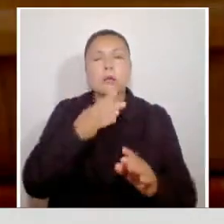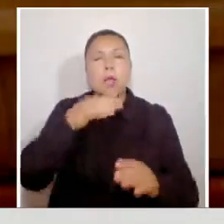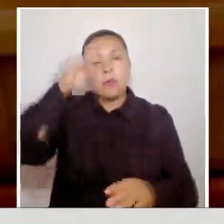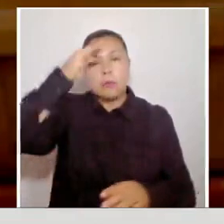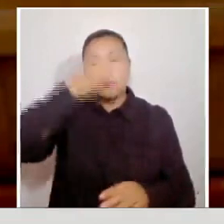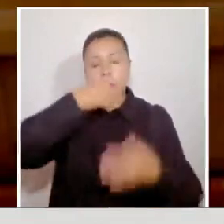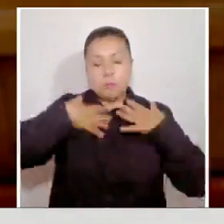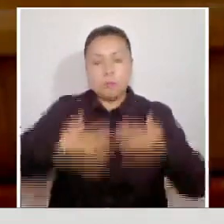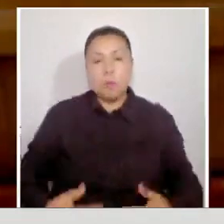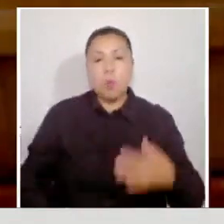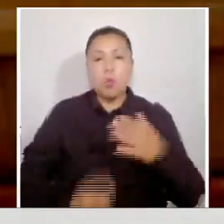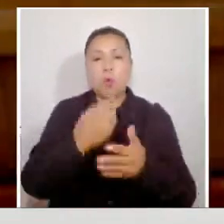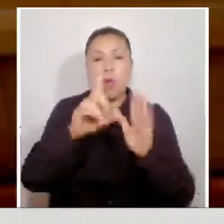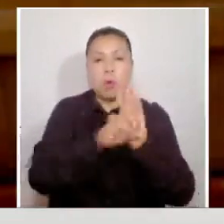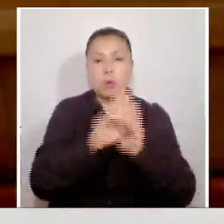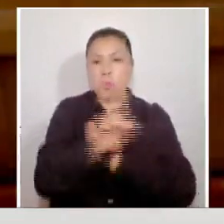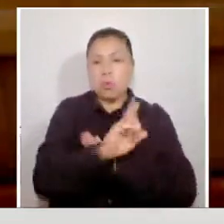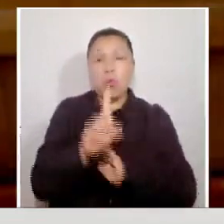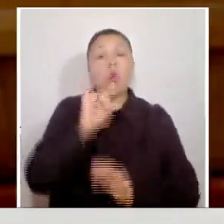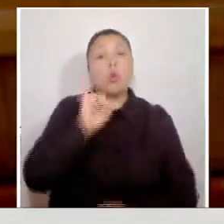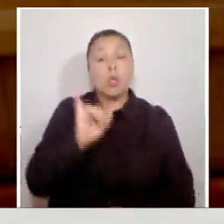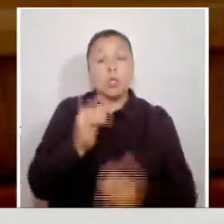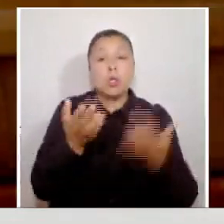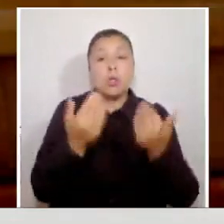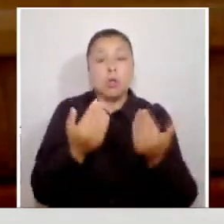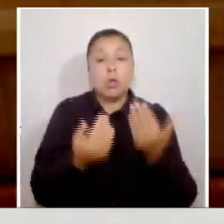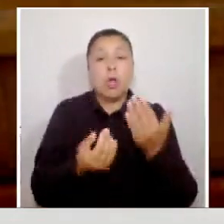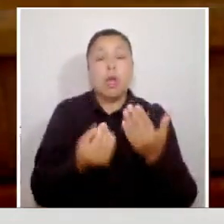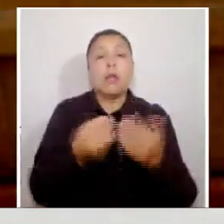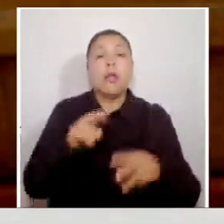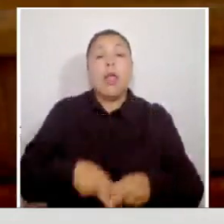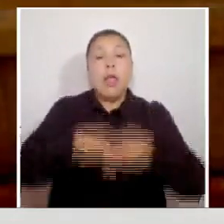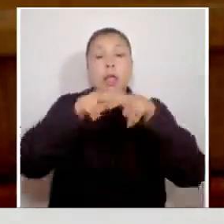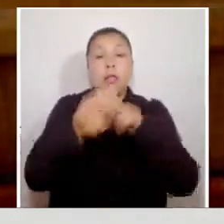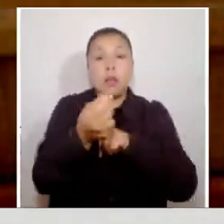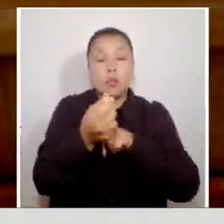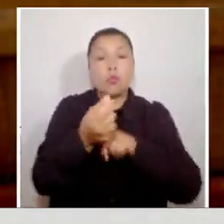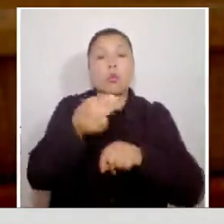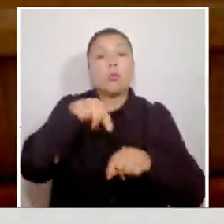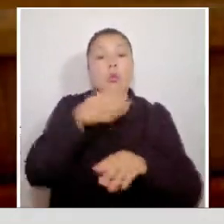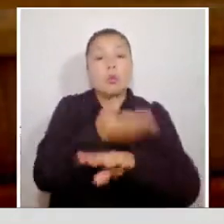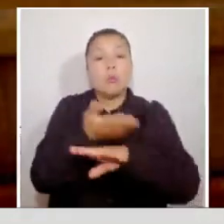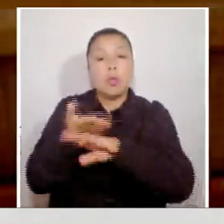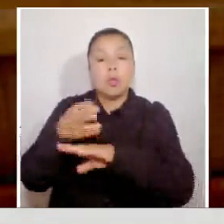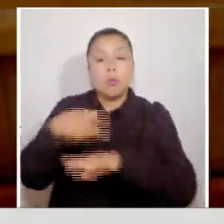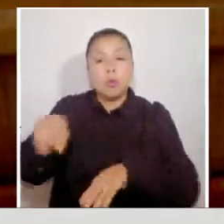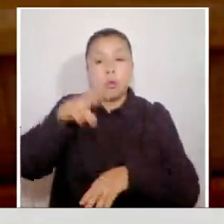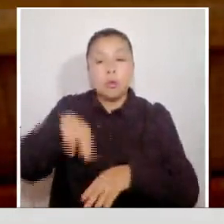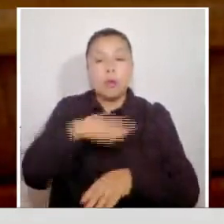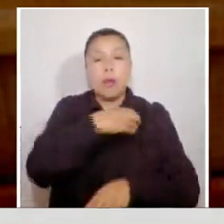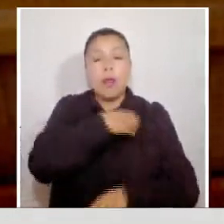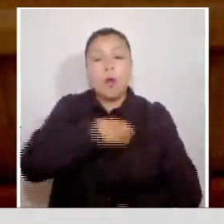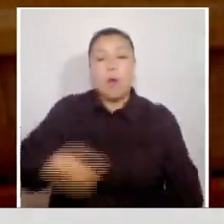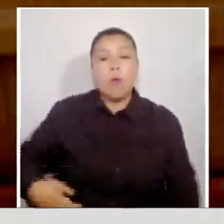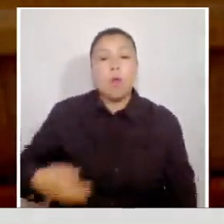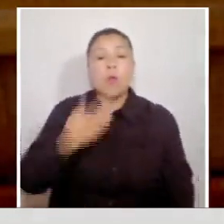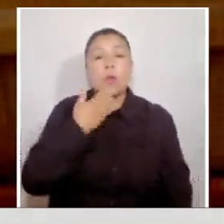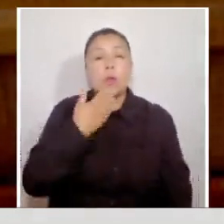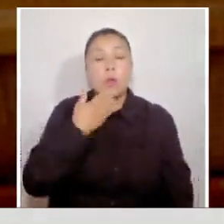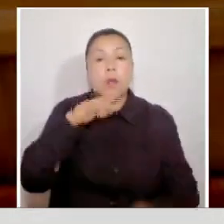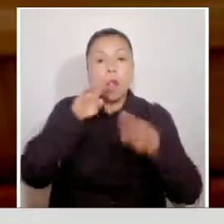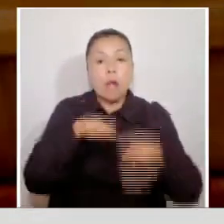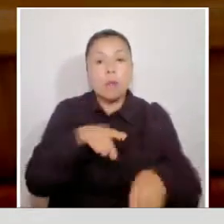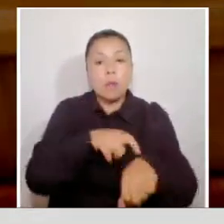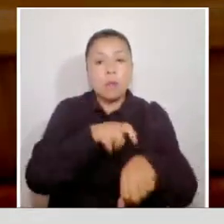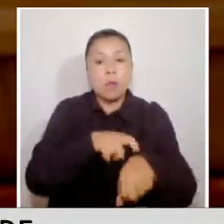de nuevas leyes lo que sí requiere son de recursos y por eso es que pedimos e insistimos que el gobierno también al mismo tiempo en